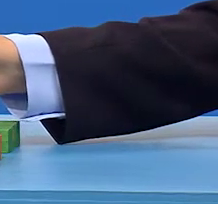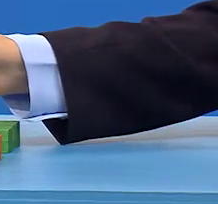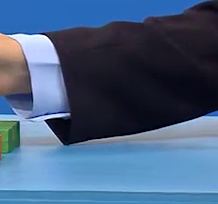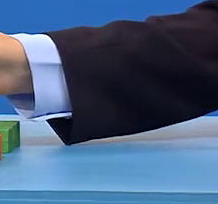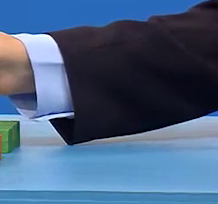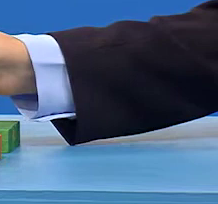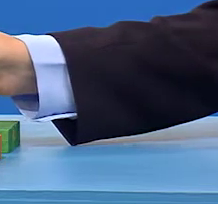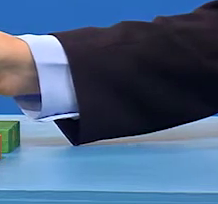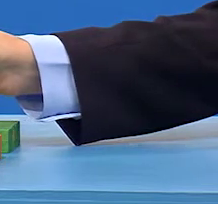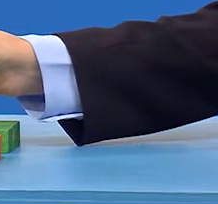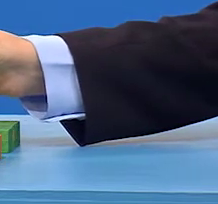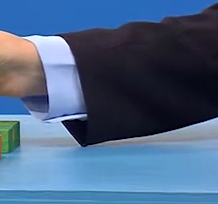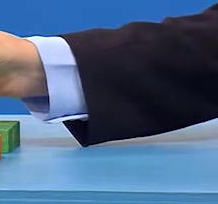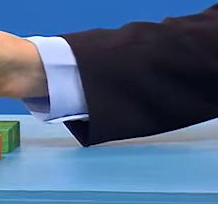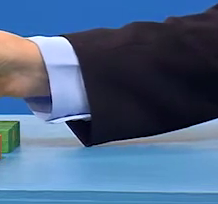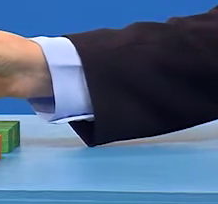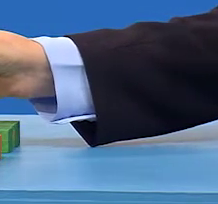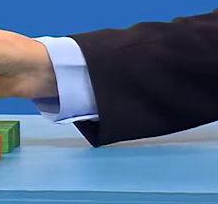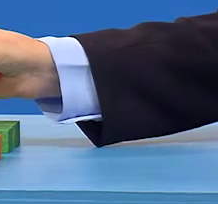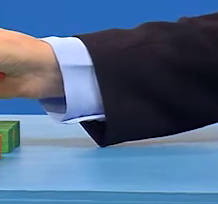Sí sale, sí sale, sí sale, sí sale.